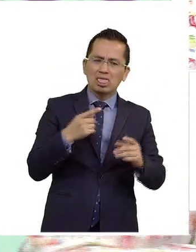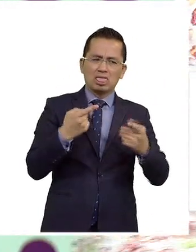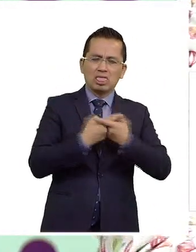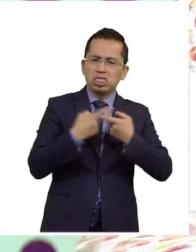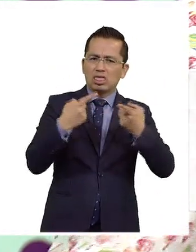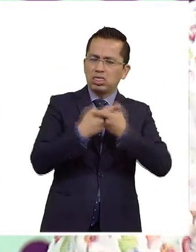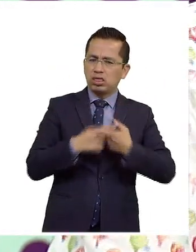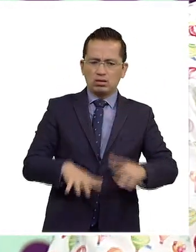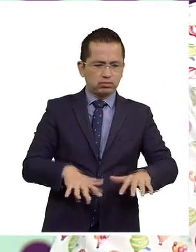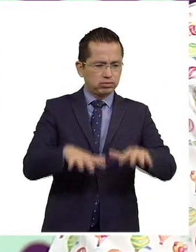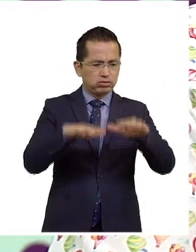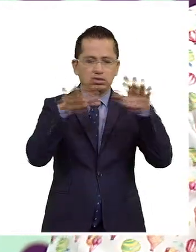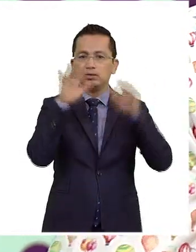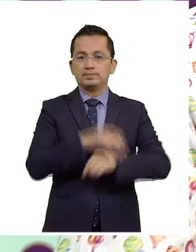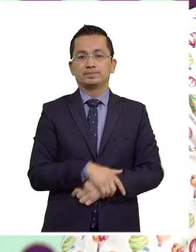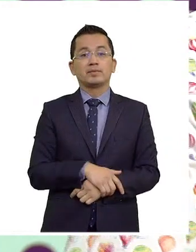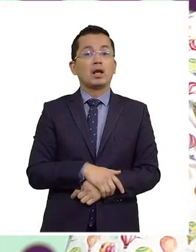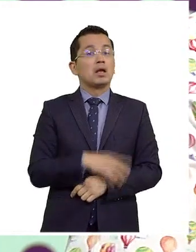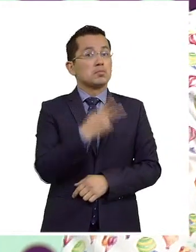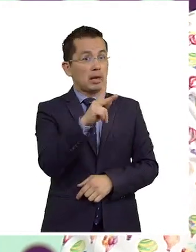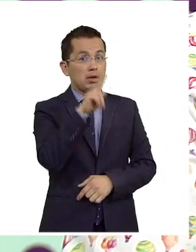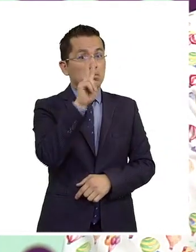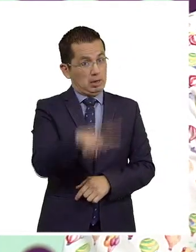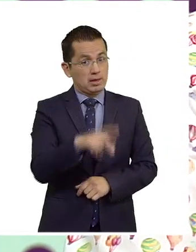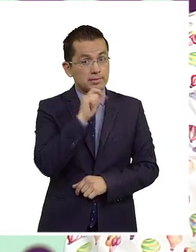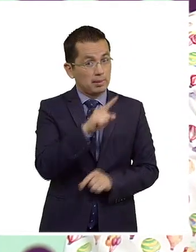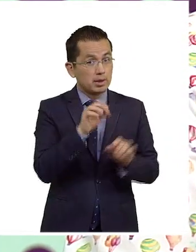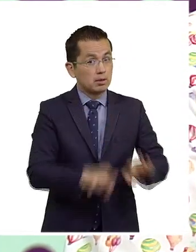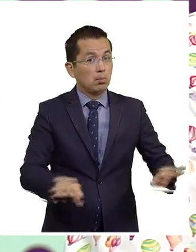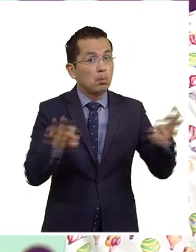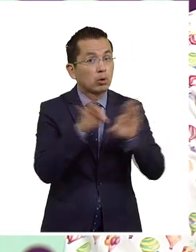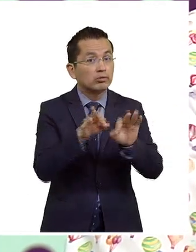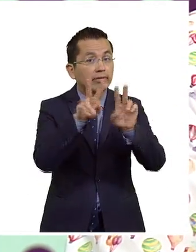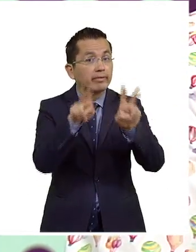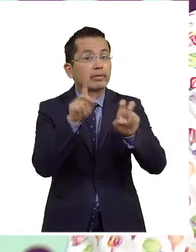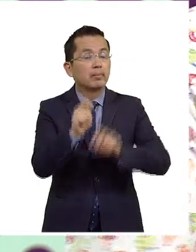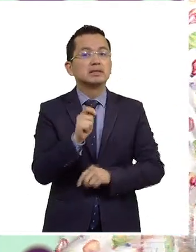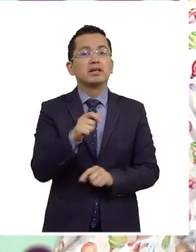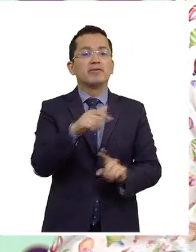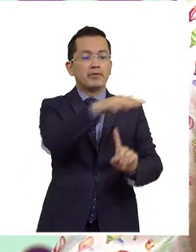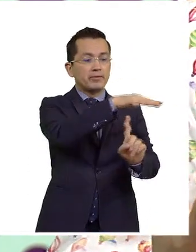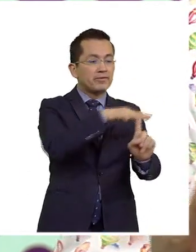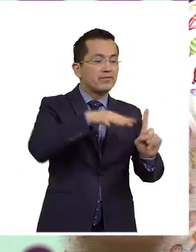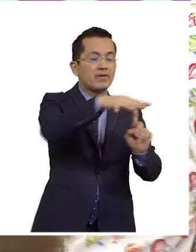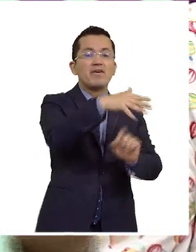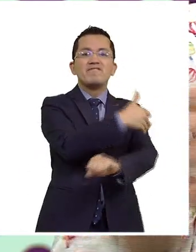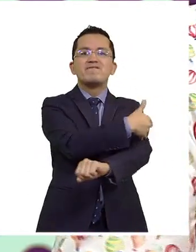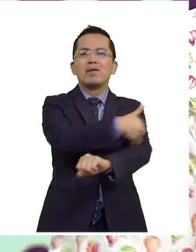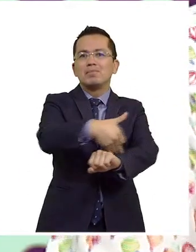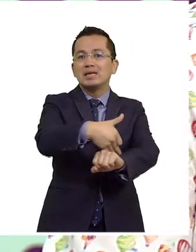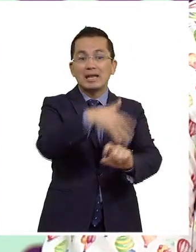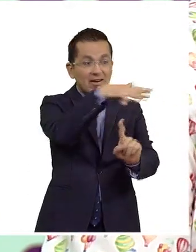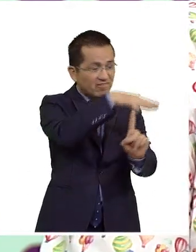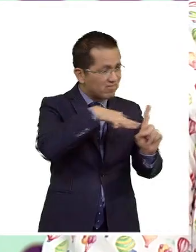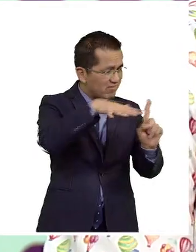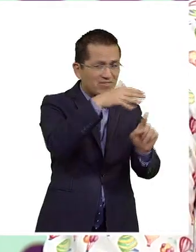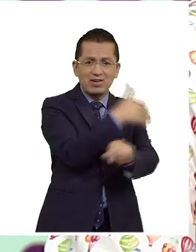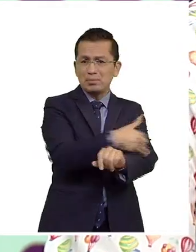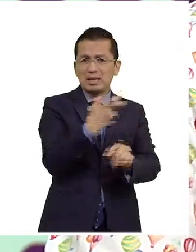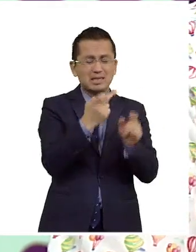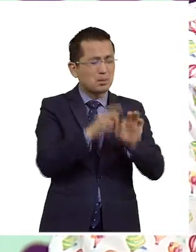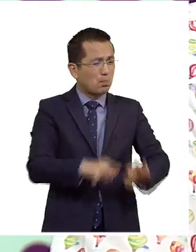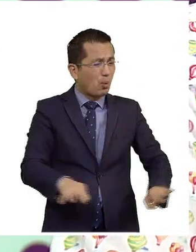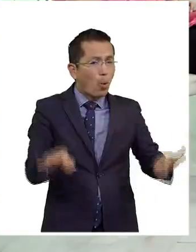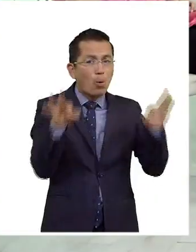el protagonismo que han logrado las familias ha sido fundamental porque nosotros como legisladores no podemos legislar para